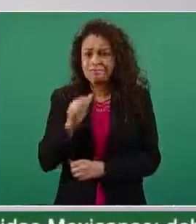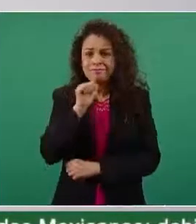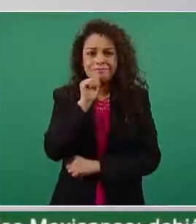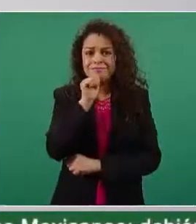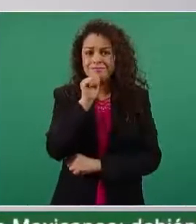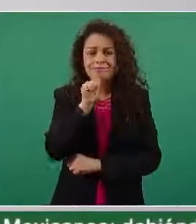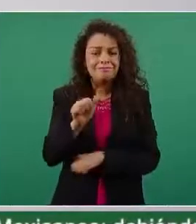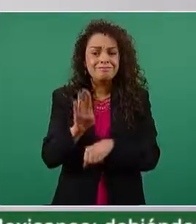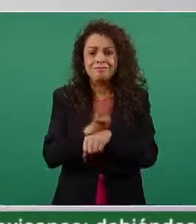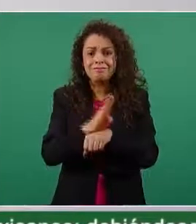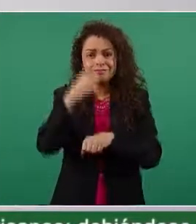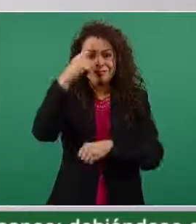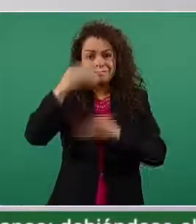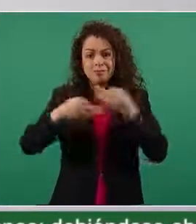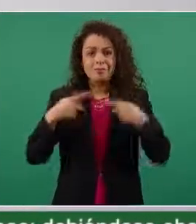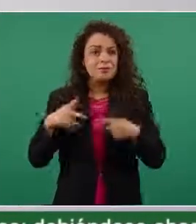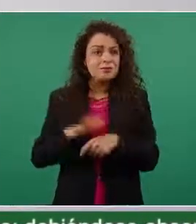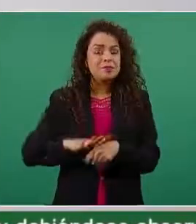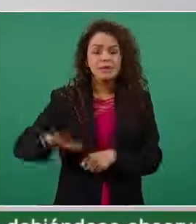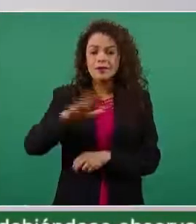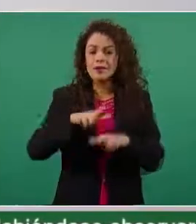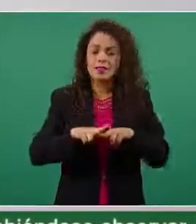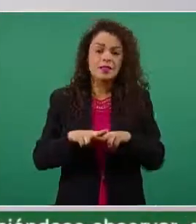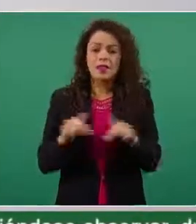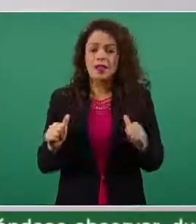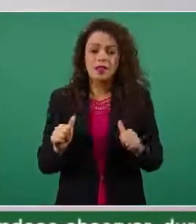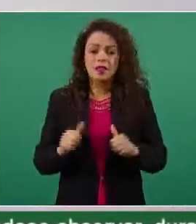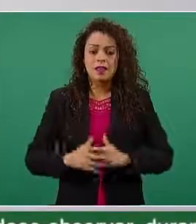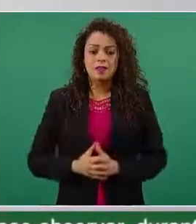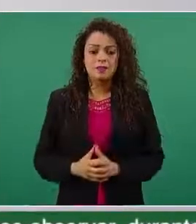en beneficio del pueblo, pero no hacen nada